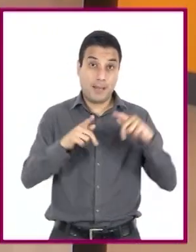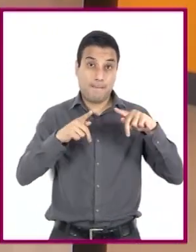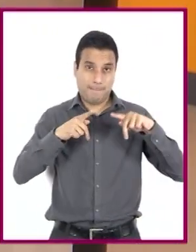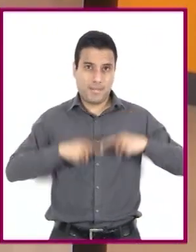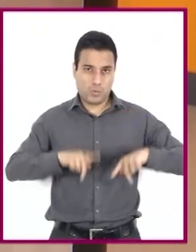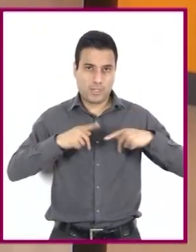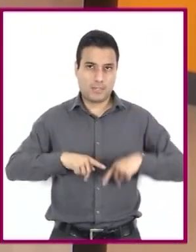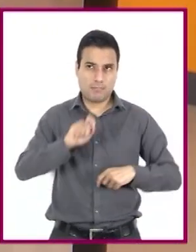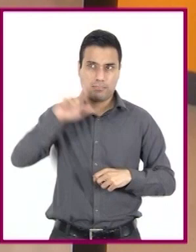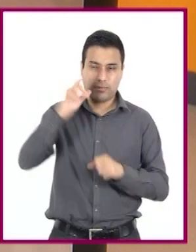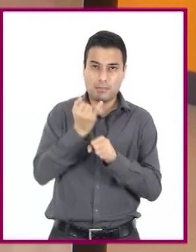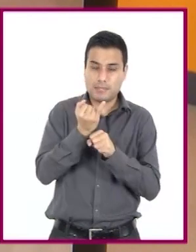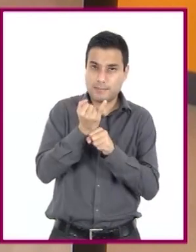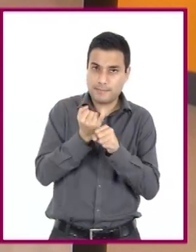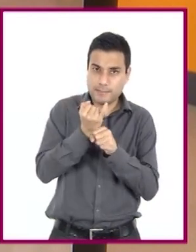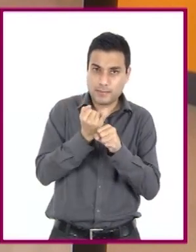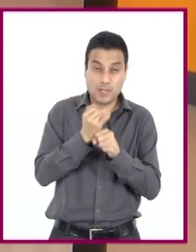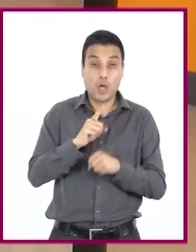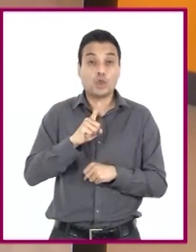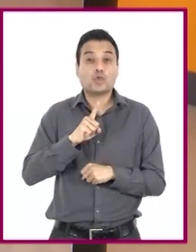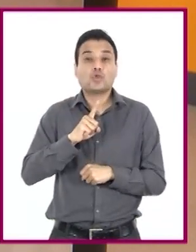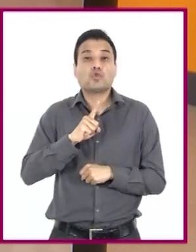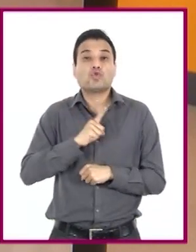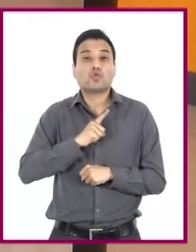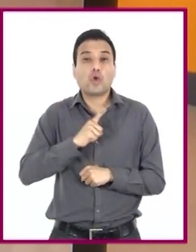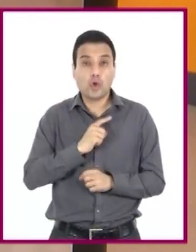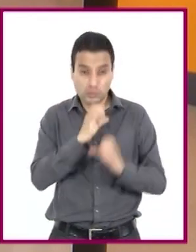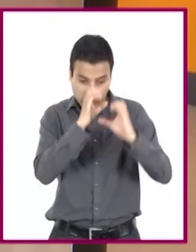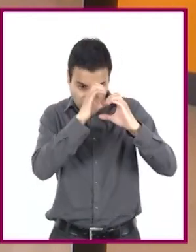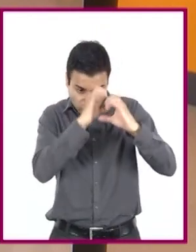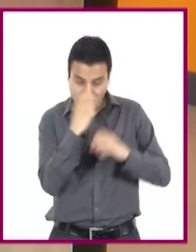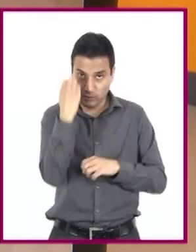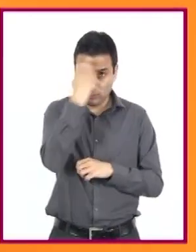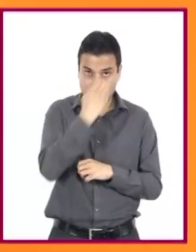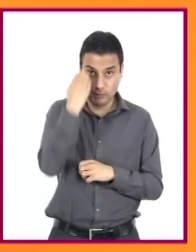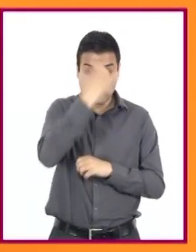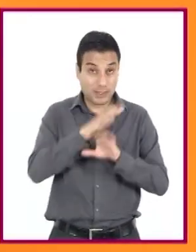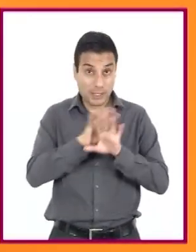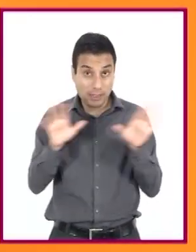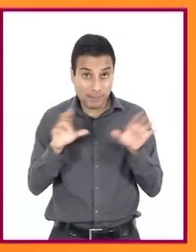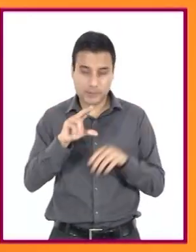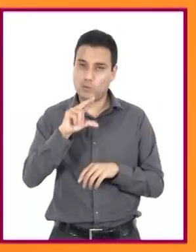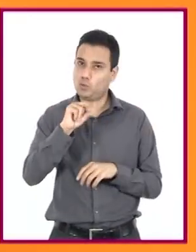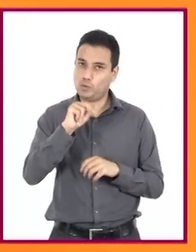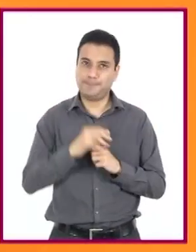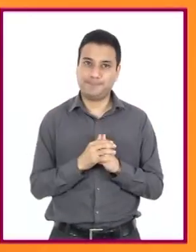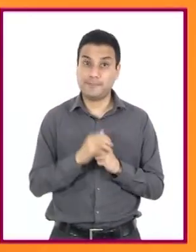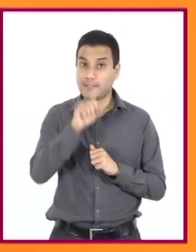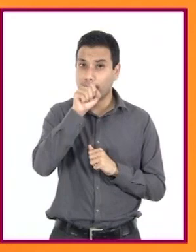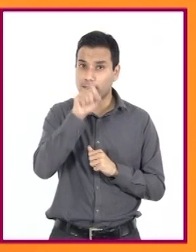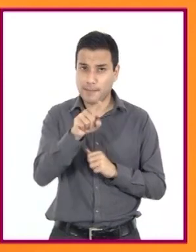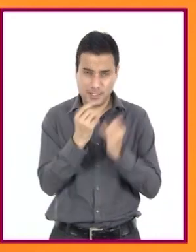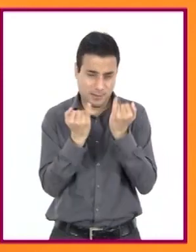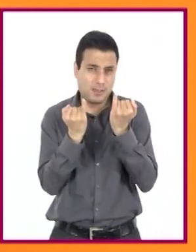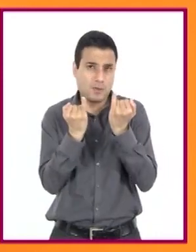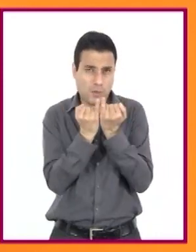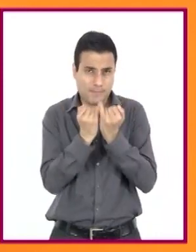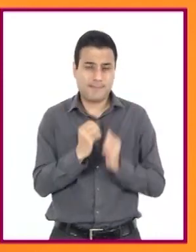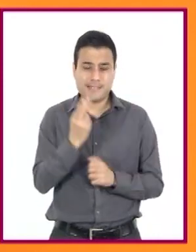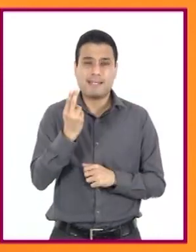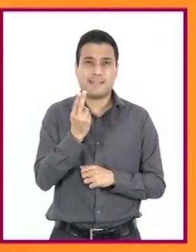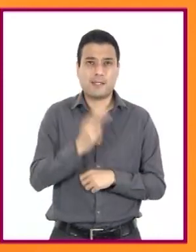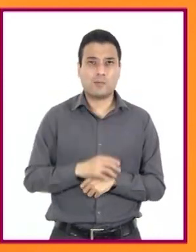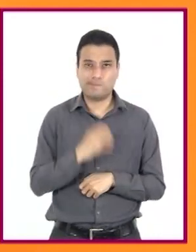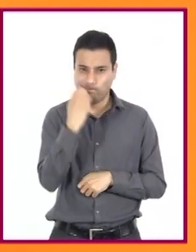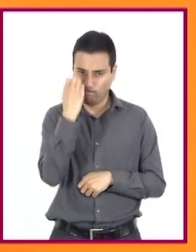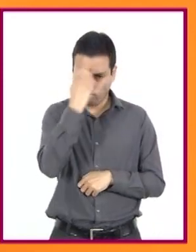investigadores no se limitó a observar únicamente a través del microscopio, pues además fue esencial el análisis,